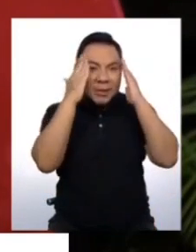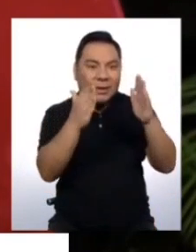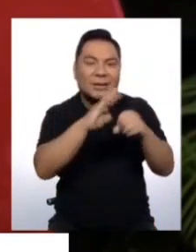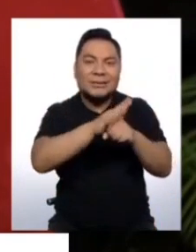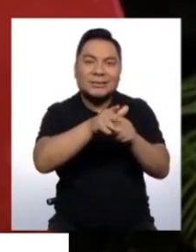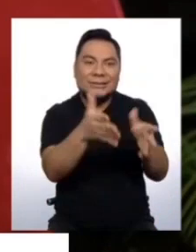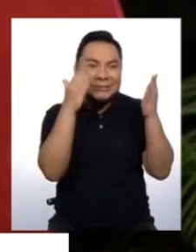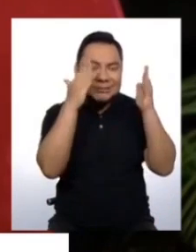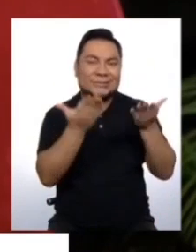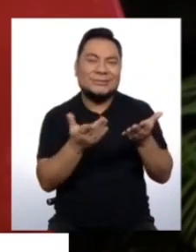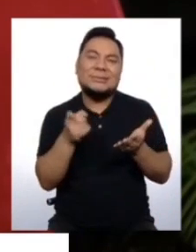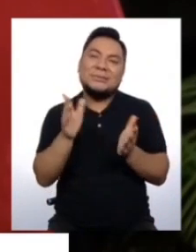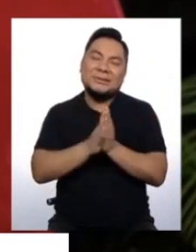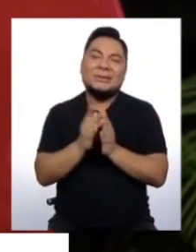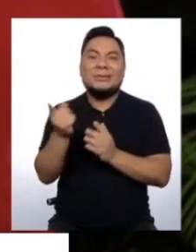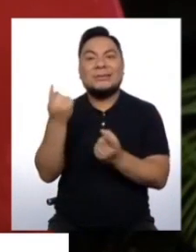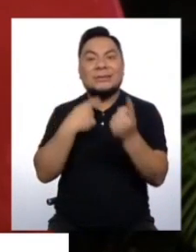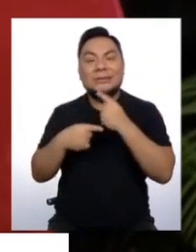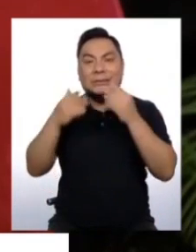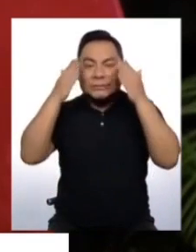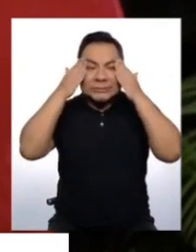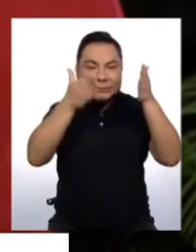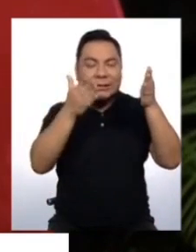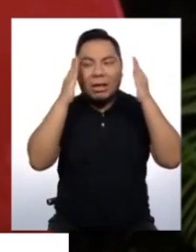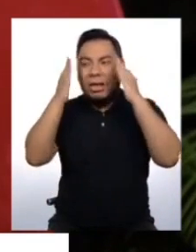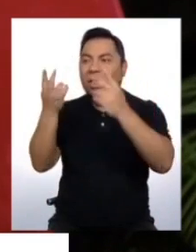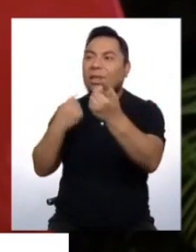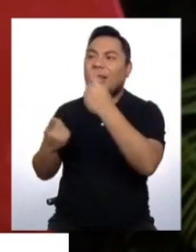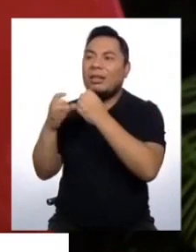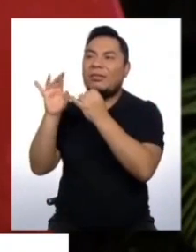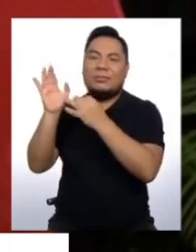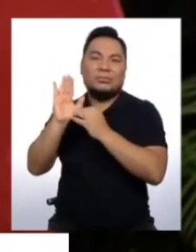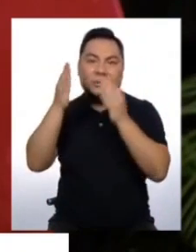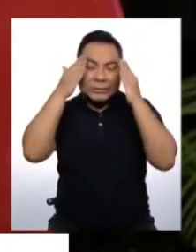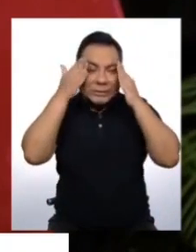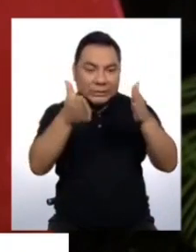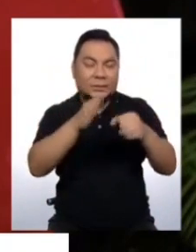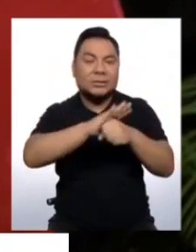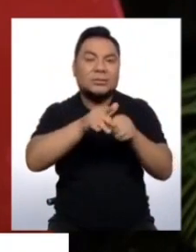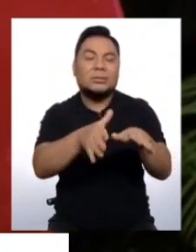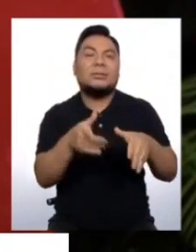que retornemos al objetivo de esta conferencia,